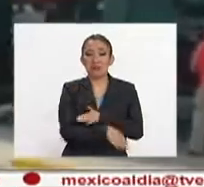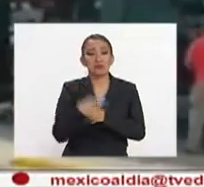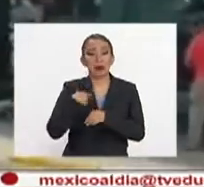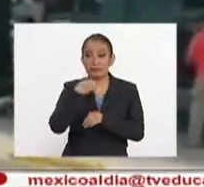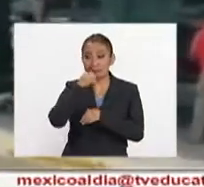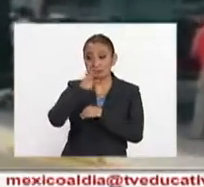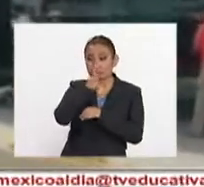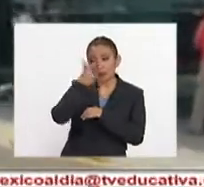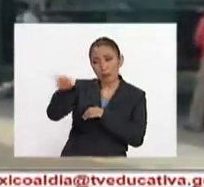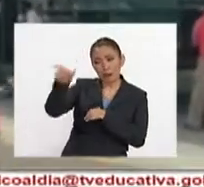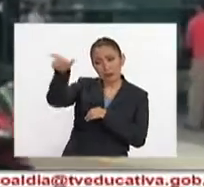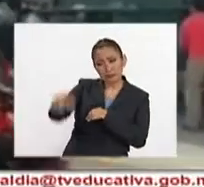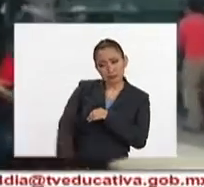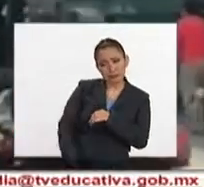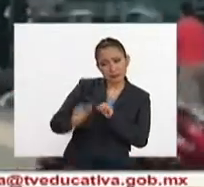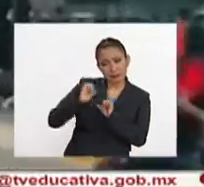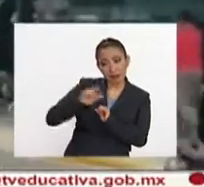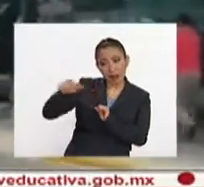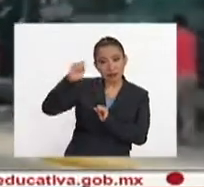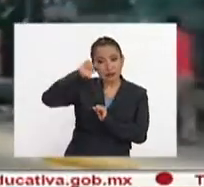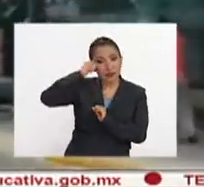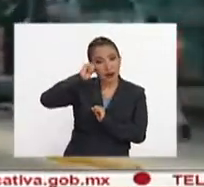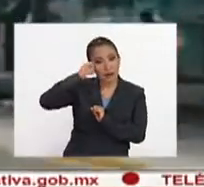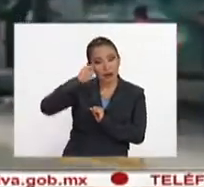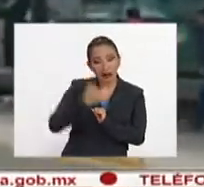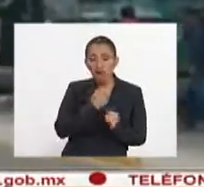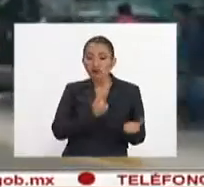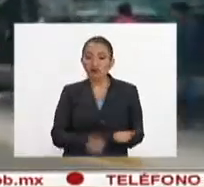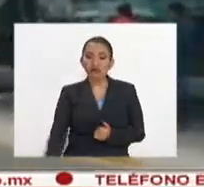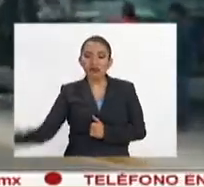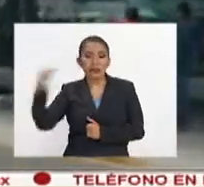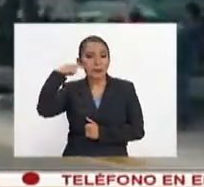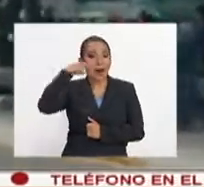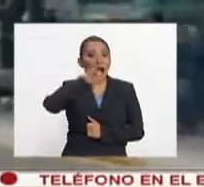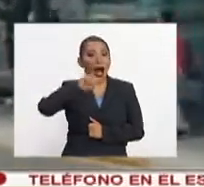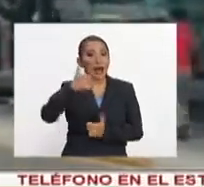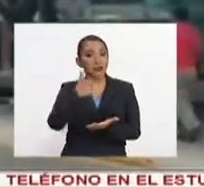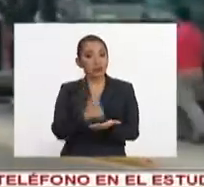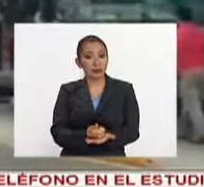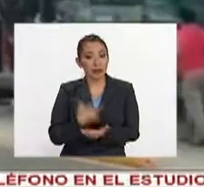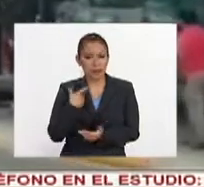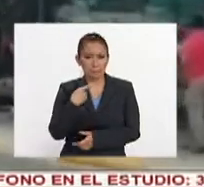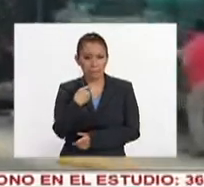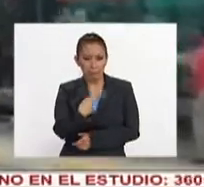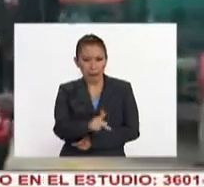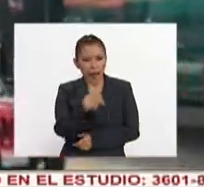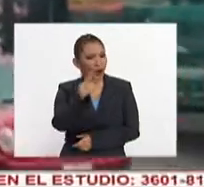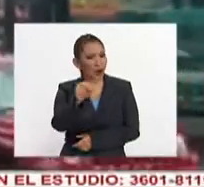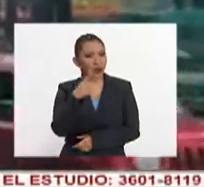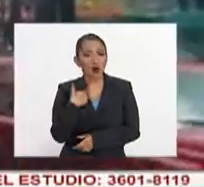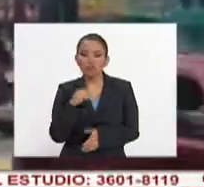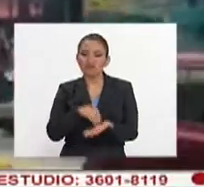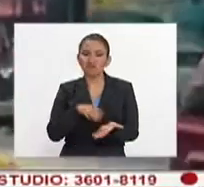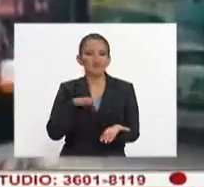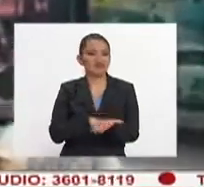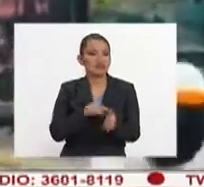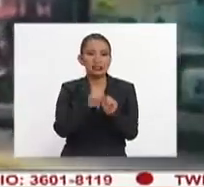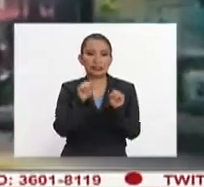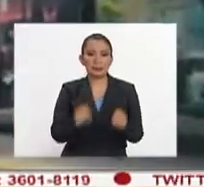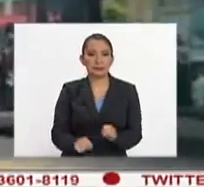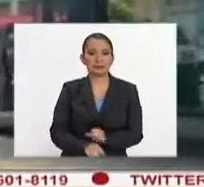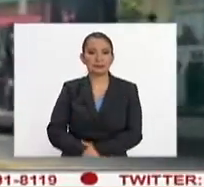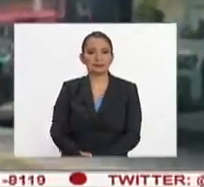De acuerdo a un reporte de las autoridades, el conductor trasladó la unidad de Veracruz a la capital. Sin embargo, no será contratado en el